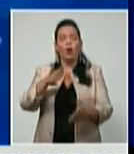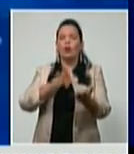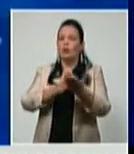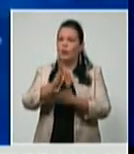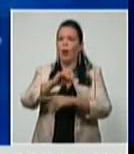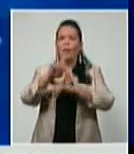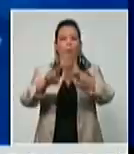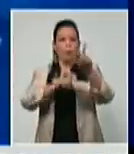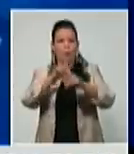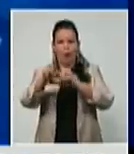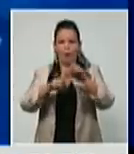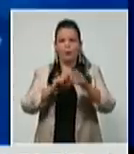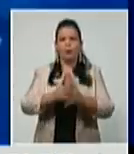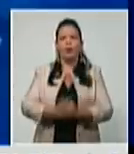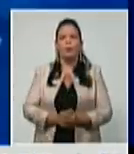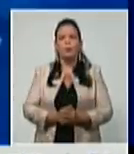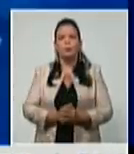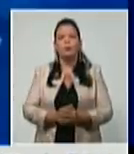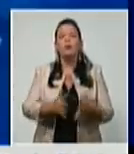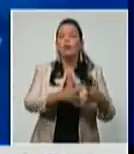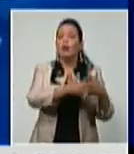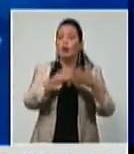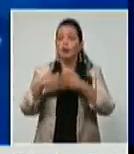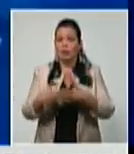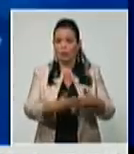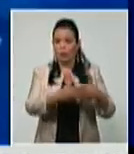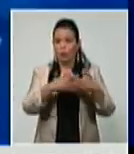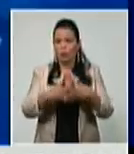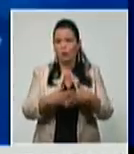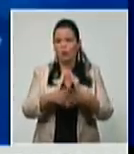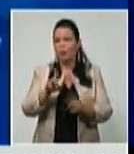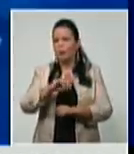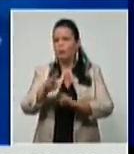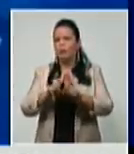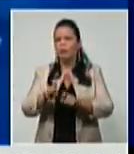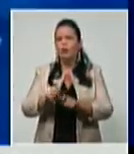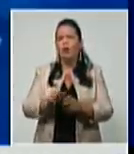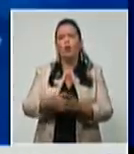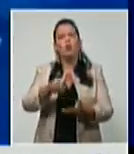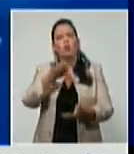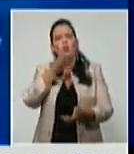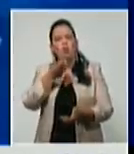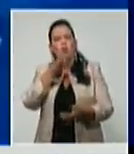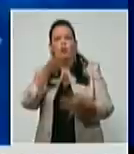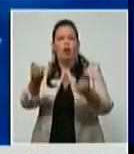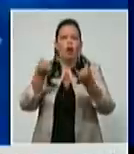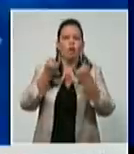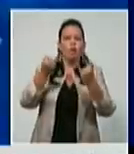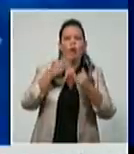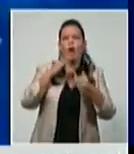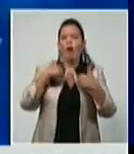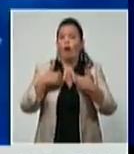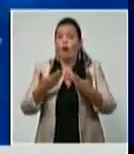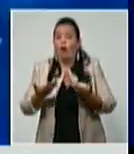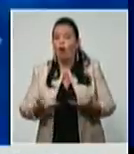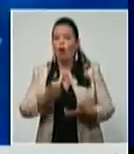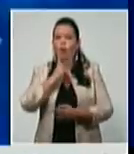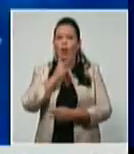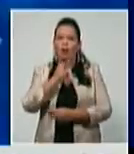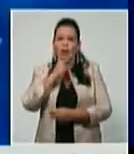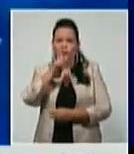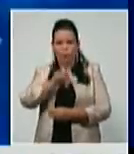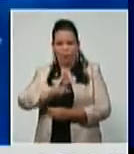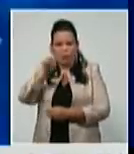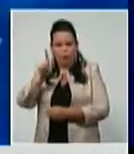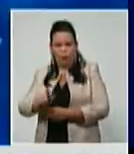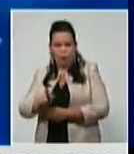AP, Estados Unidos. ¿Podría, por favor, actualizarnos sobre el protocolo para los extranjeros que arriban al país que